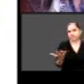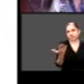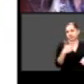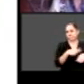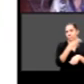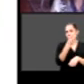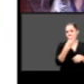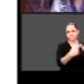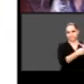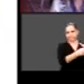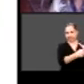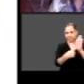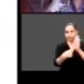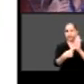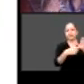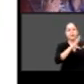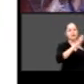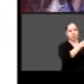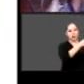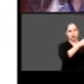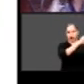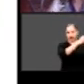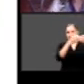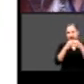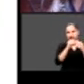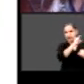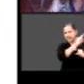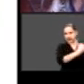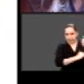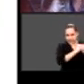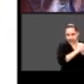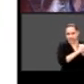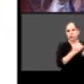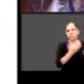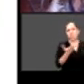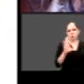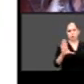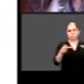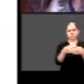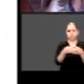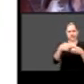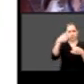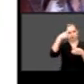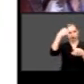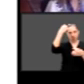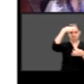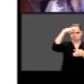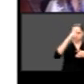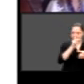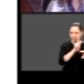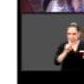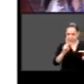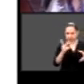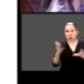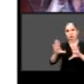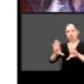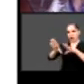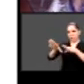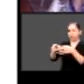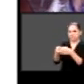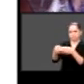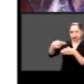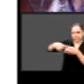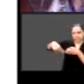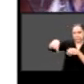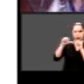internacionales como los centros de expertos o las fundaciones privadas y sin duda los gobiernos nacionales, estatales y